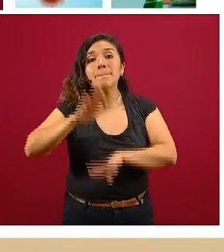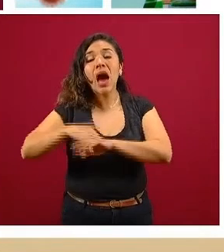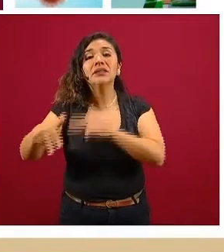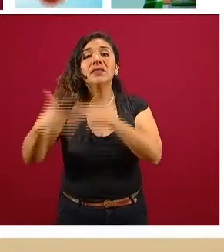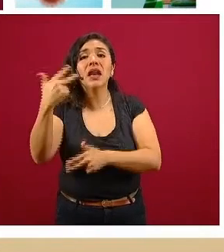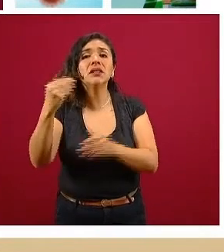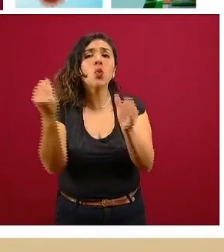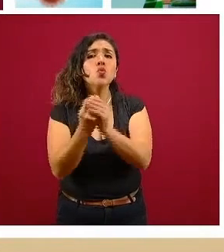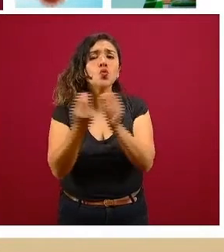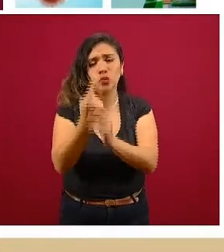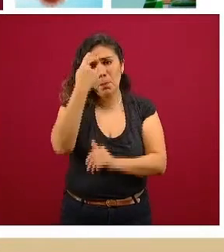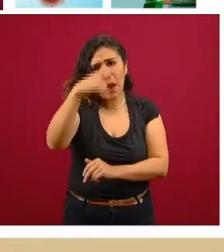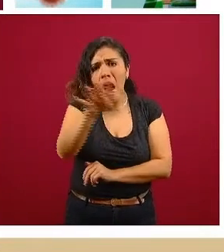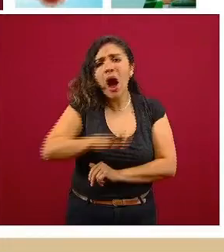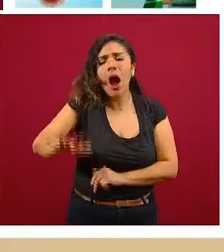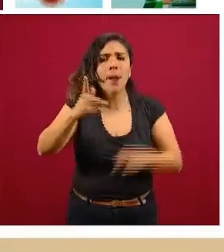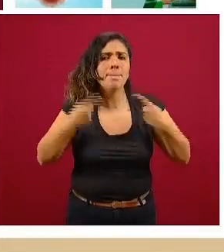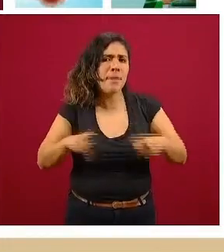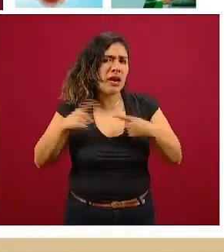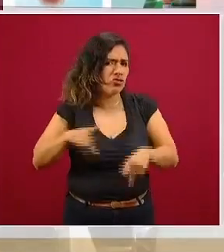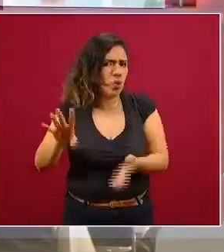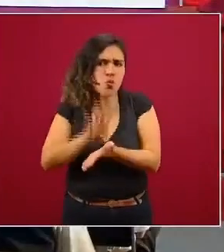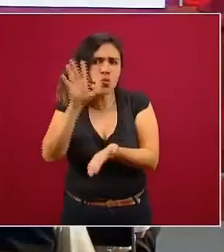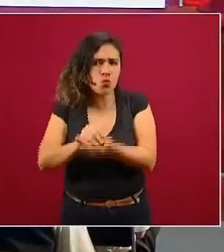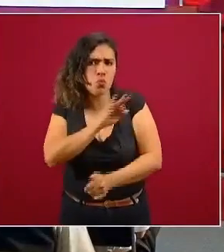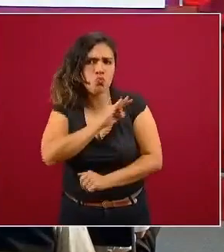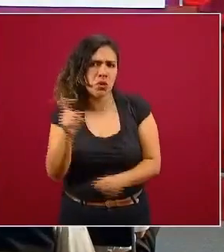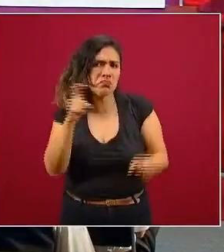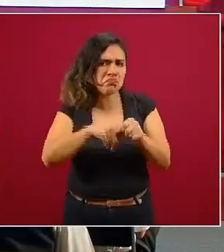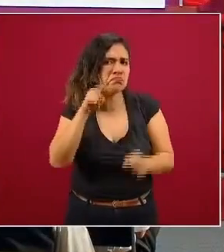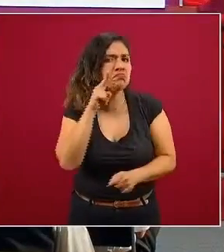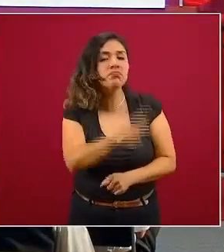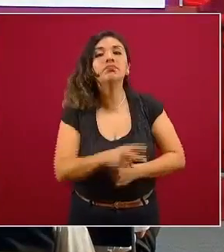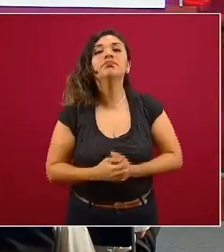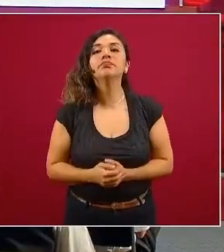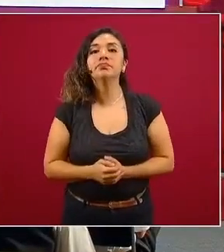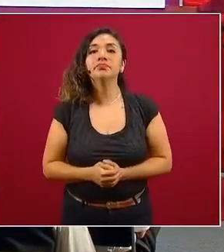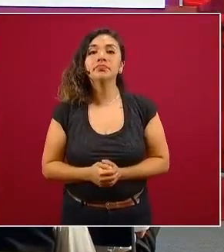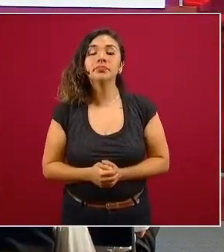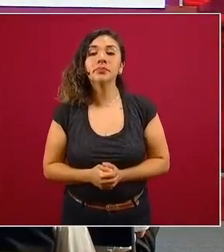están dirigidos a la población general. La siguiente, por favor.